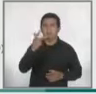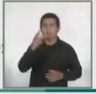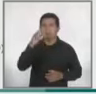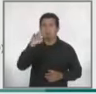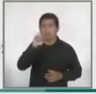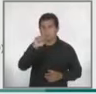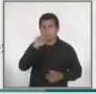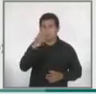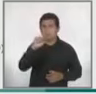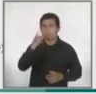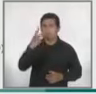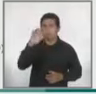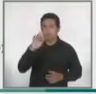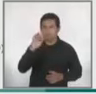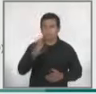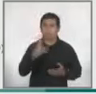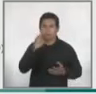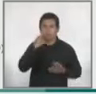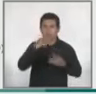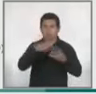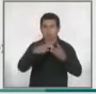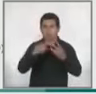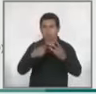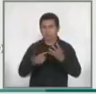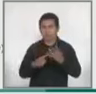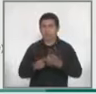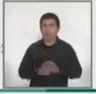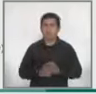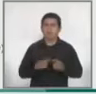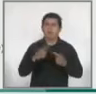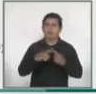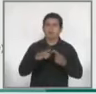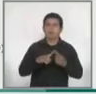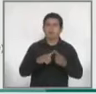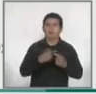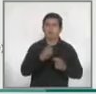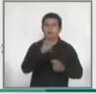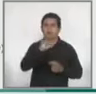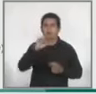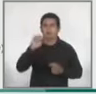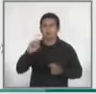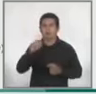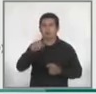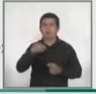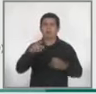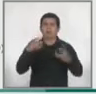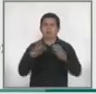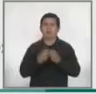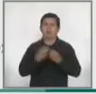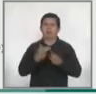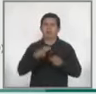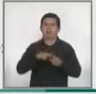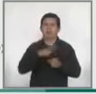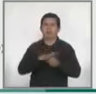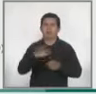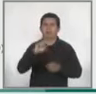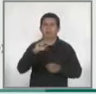33.8%, desglosado de la siguiente manera. Para los servicios de salud de Oaxaca tenemos una ocupación hospitalaria